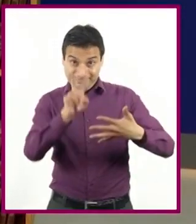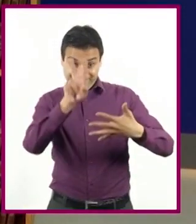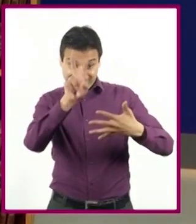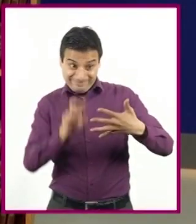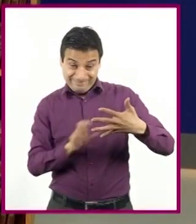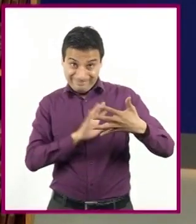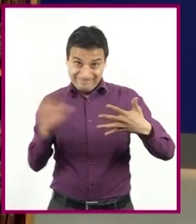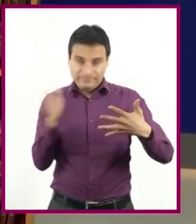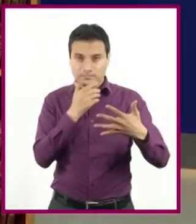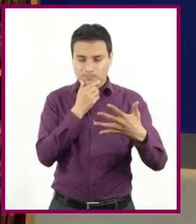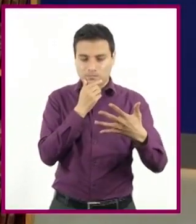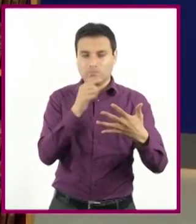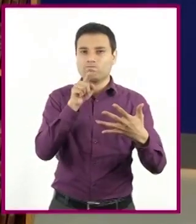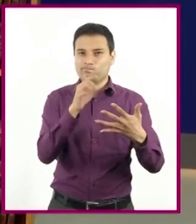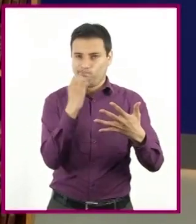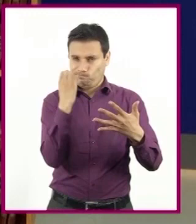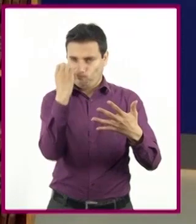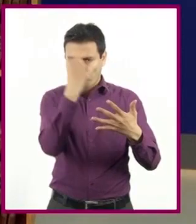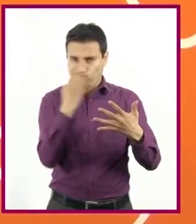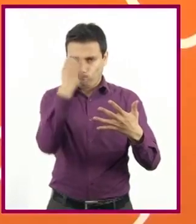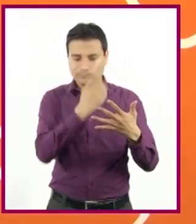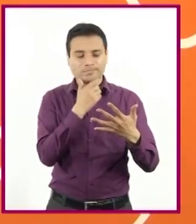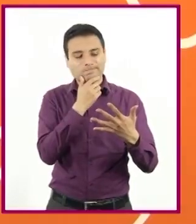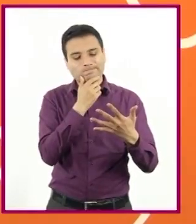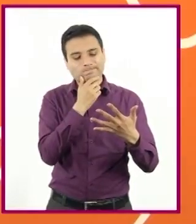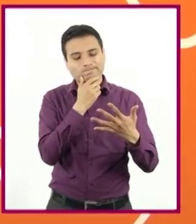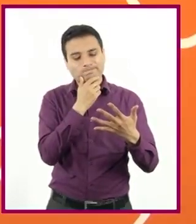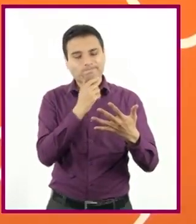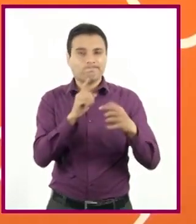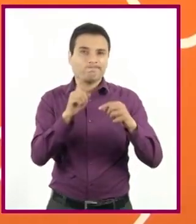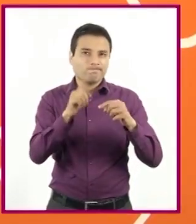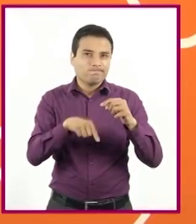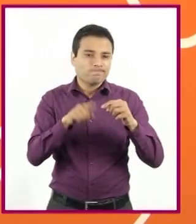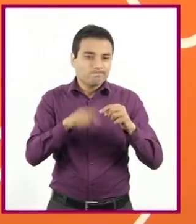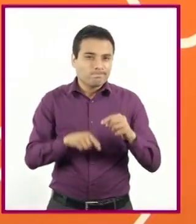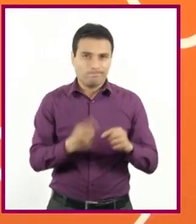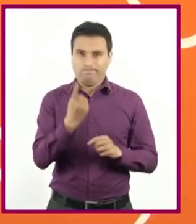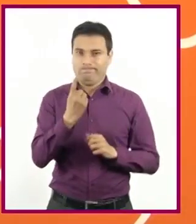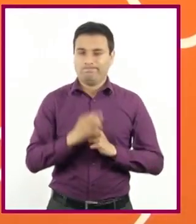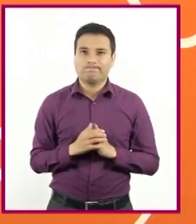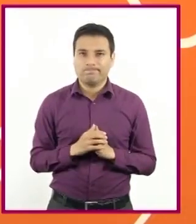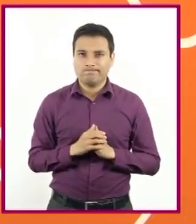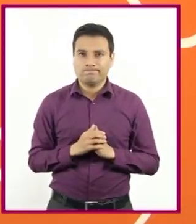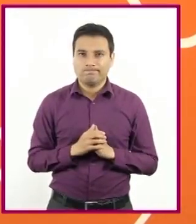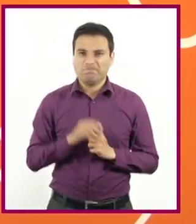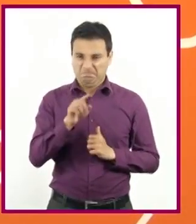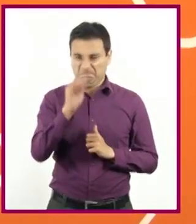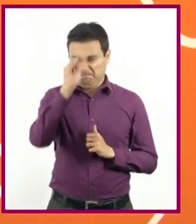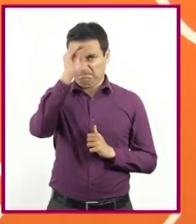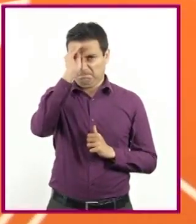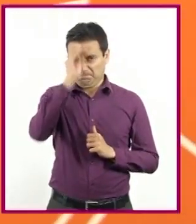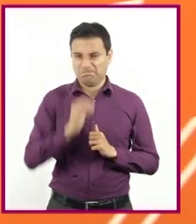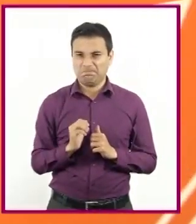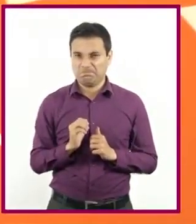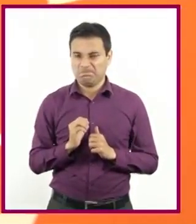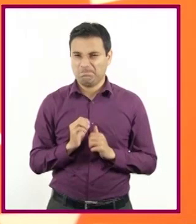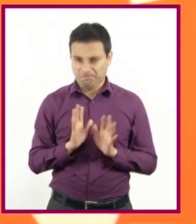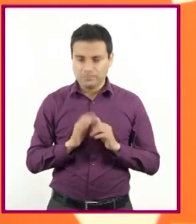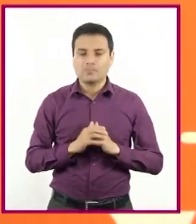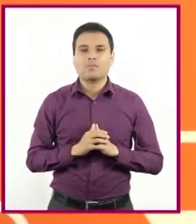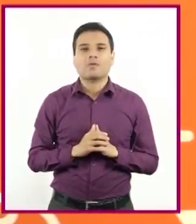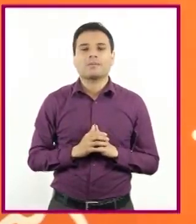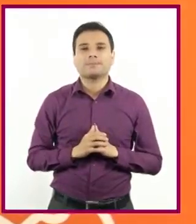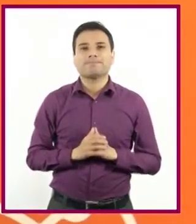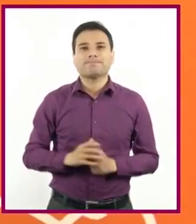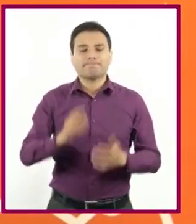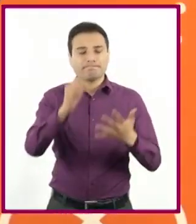temas, es momento de hacer una depuración. Reflexionen acerca de todas las posibilidades